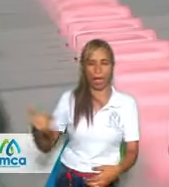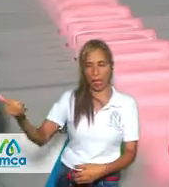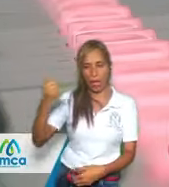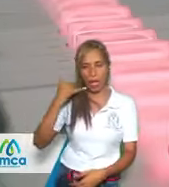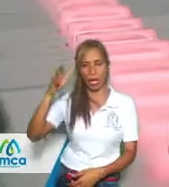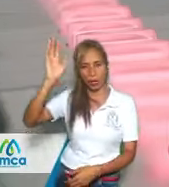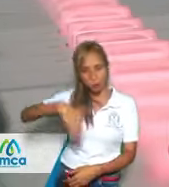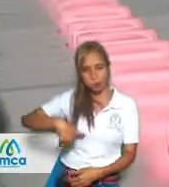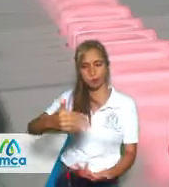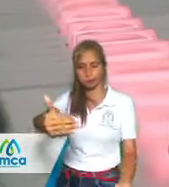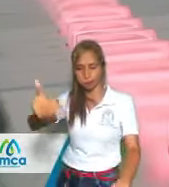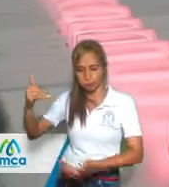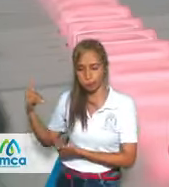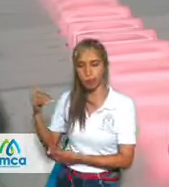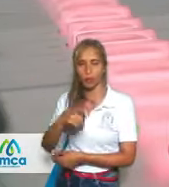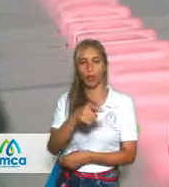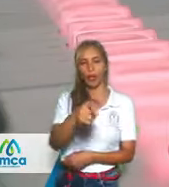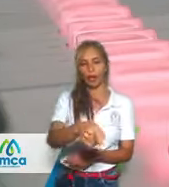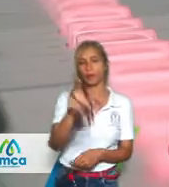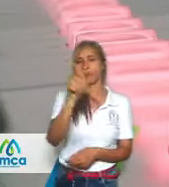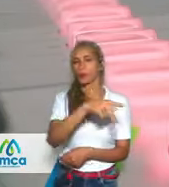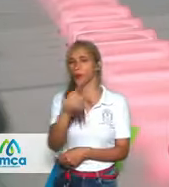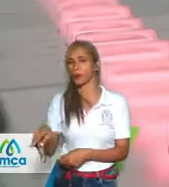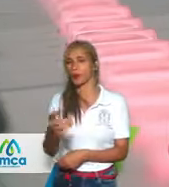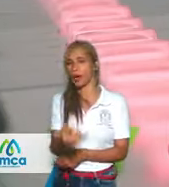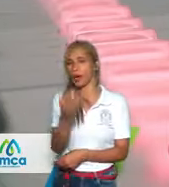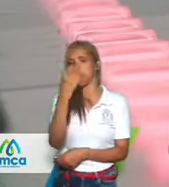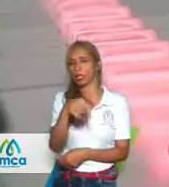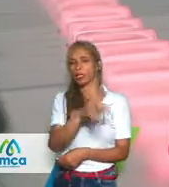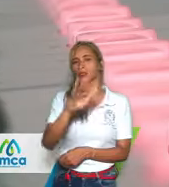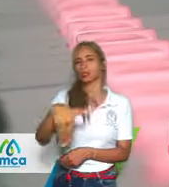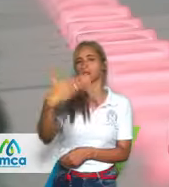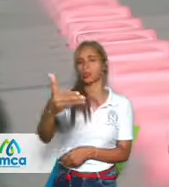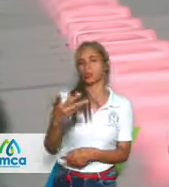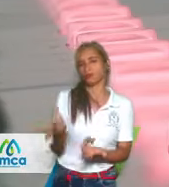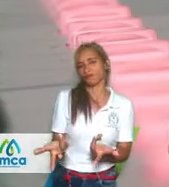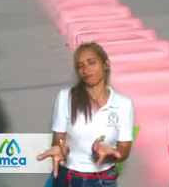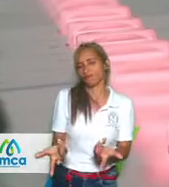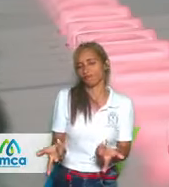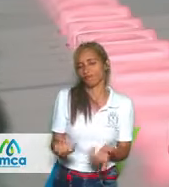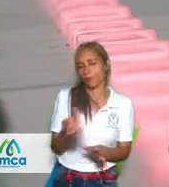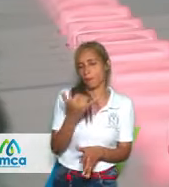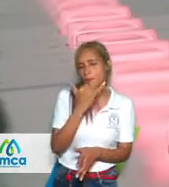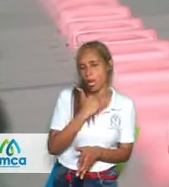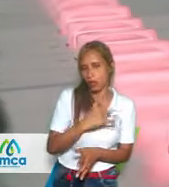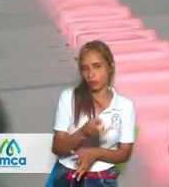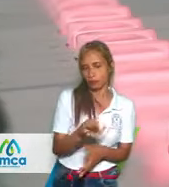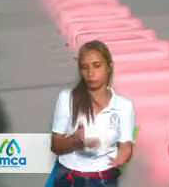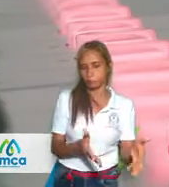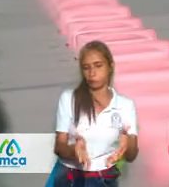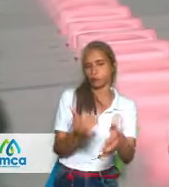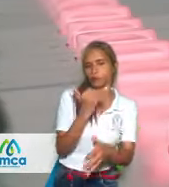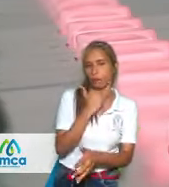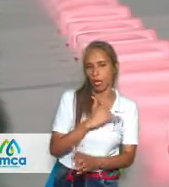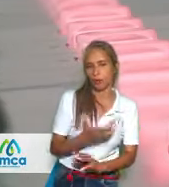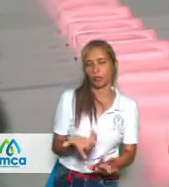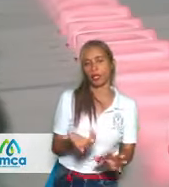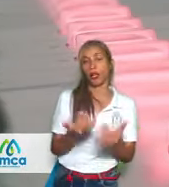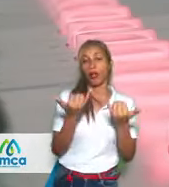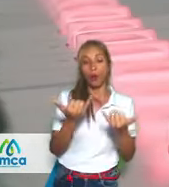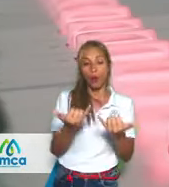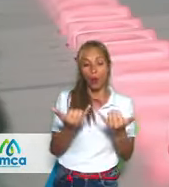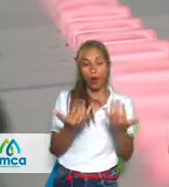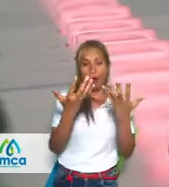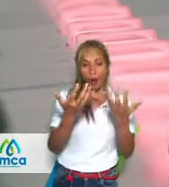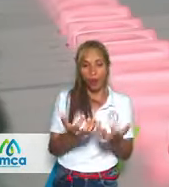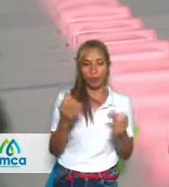cabo en esta zona van a terminar haciéndose una disposición inadecuada sobre la quebrada. Entonces, en el día de hoy queremos trabajar junto